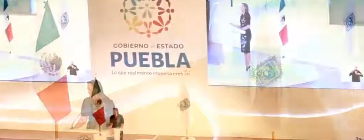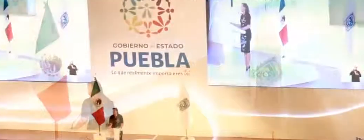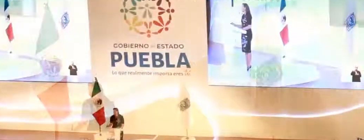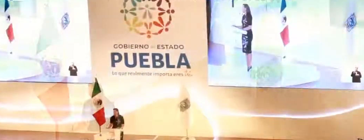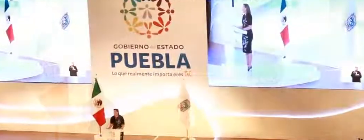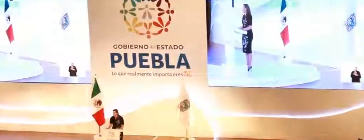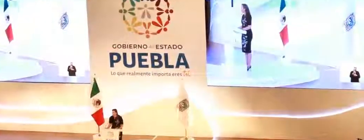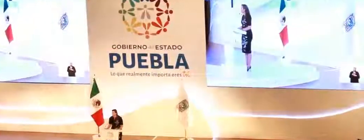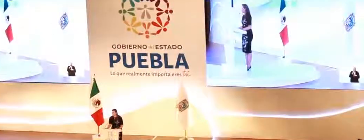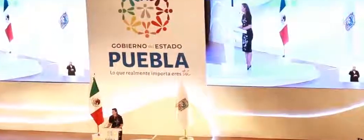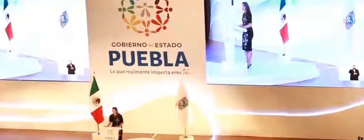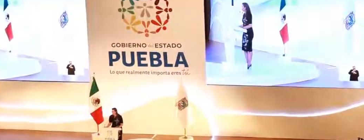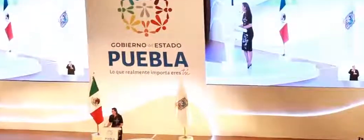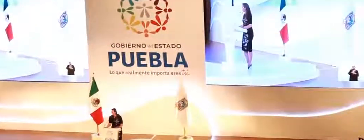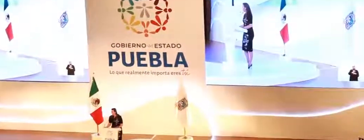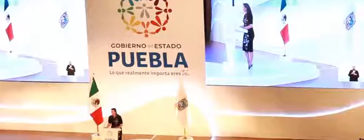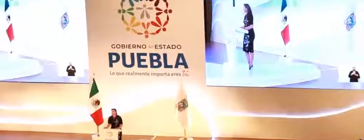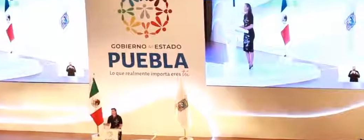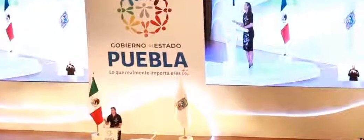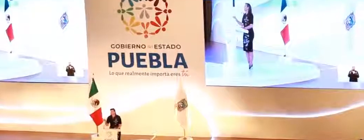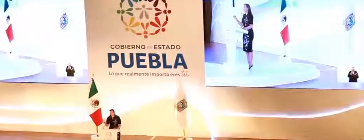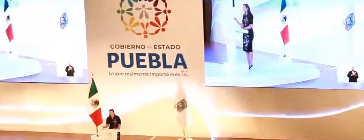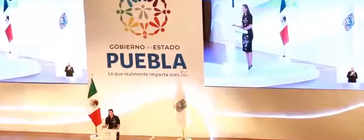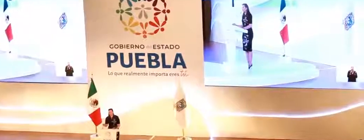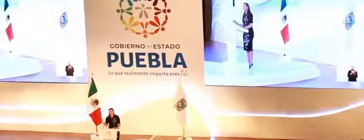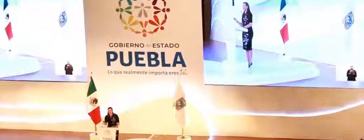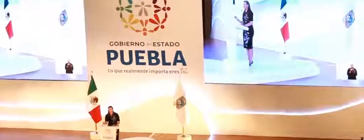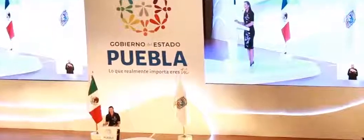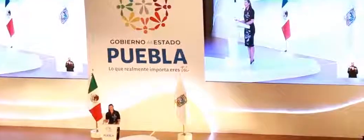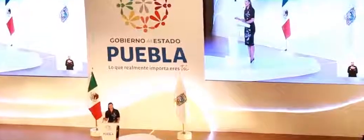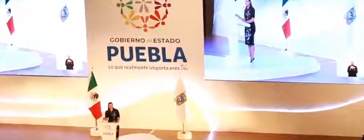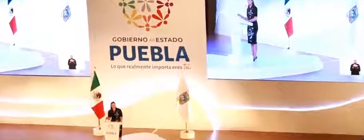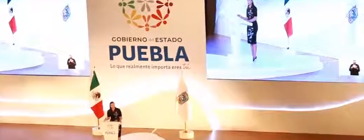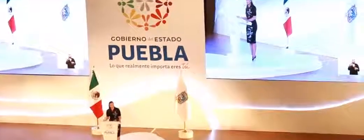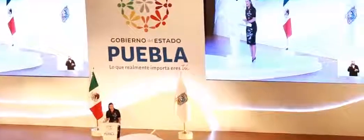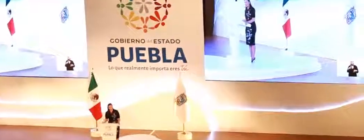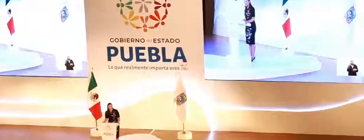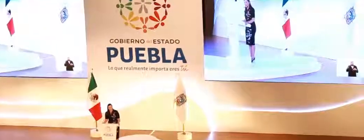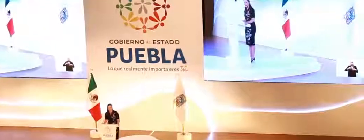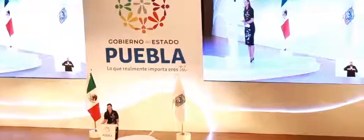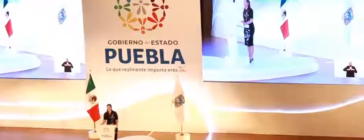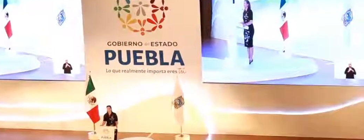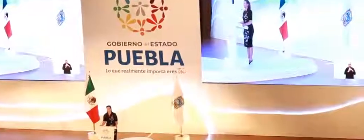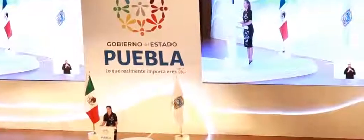así como 10 escolares también y presionaremos